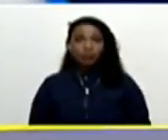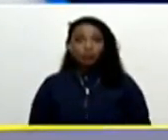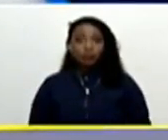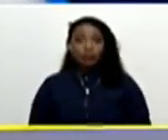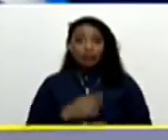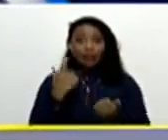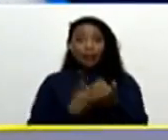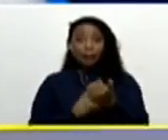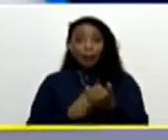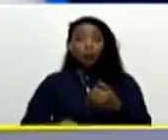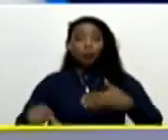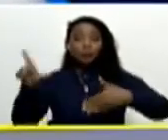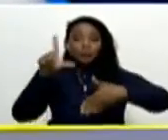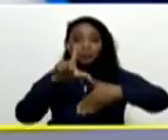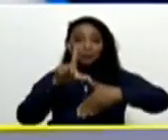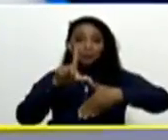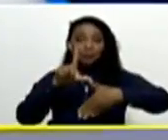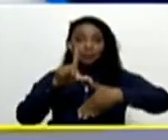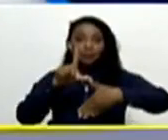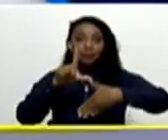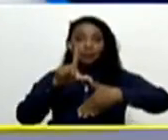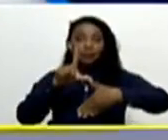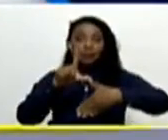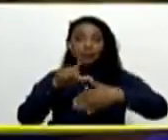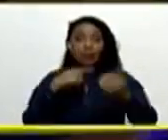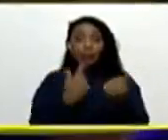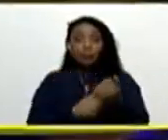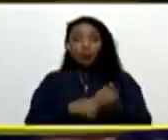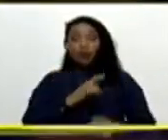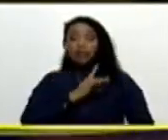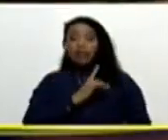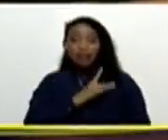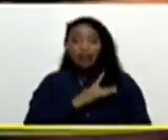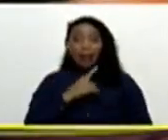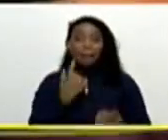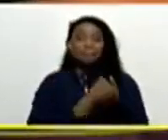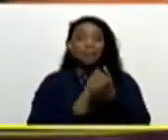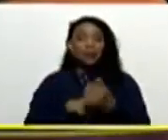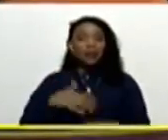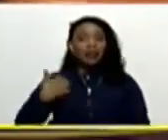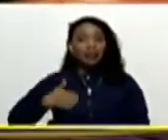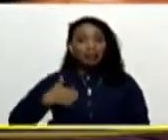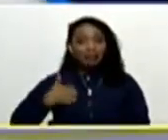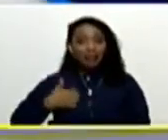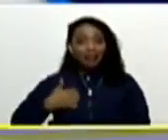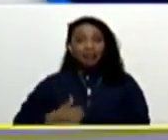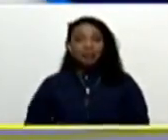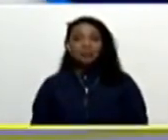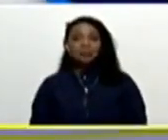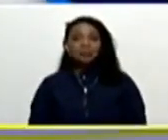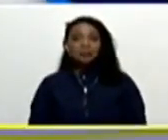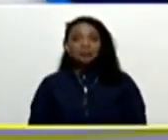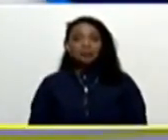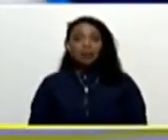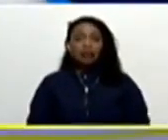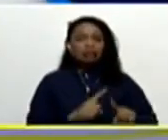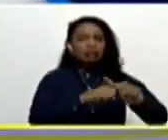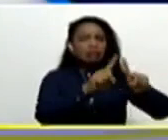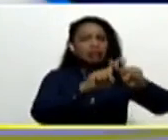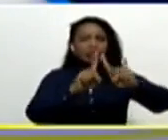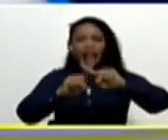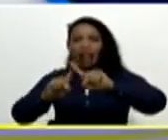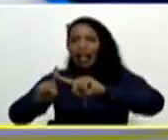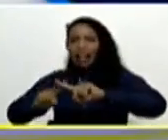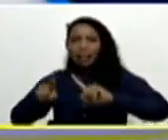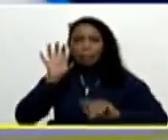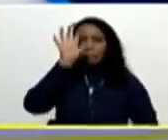hermanos latinoamericanos, hermanos chilenos, hermanos argentinos, de diferentes